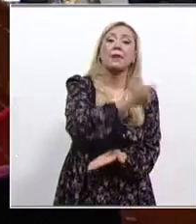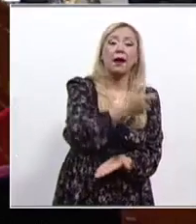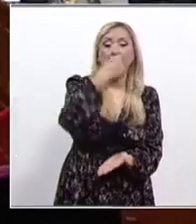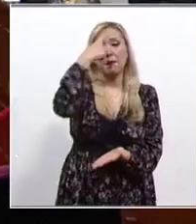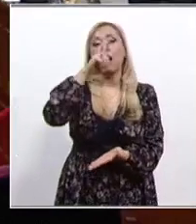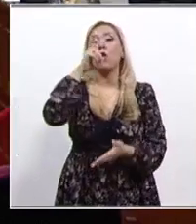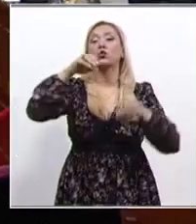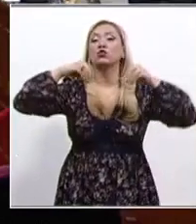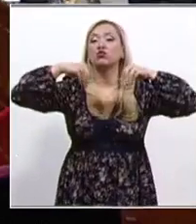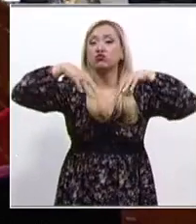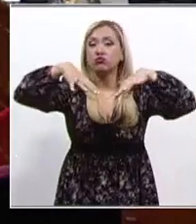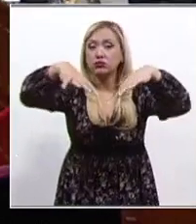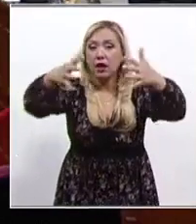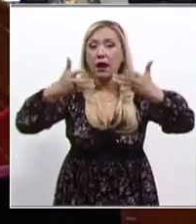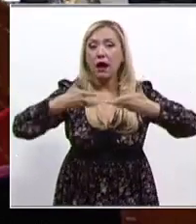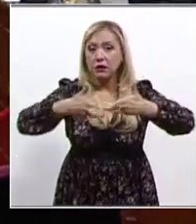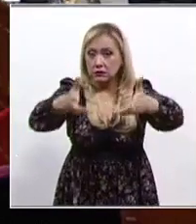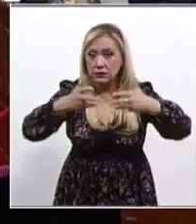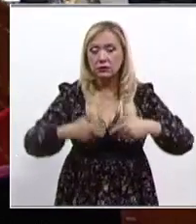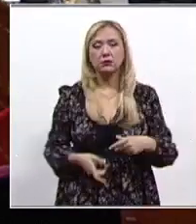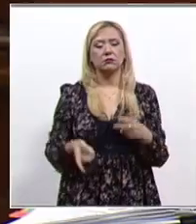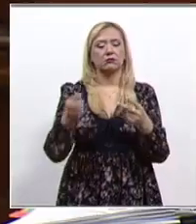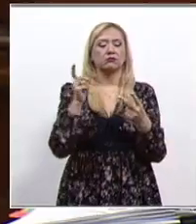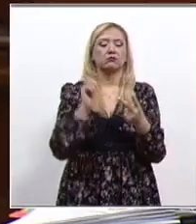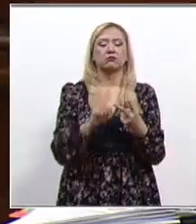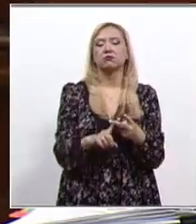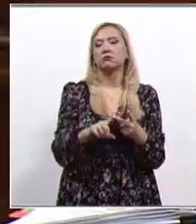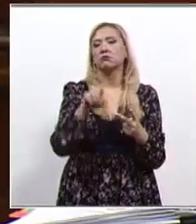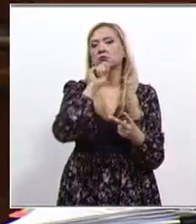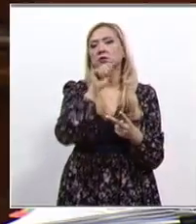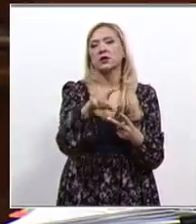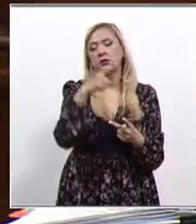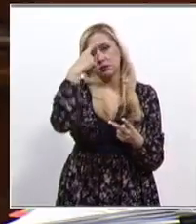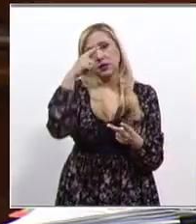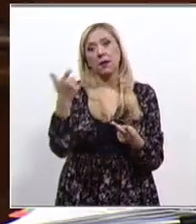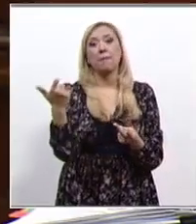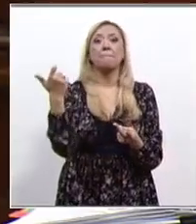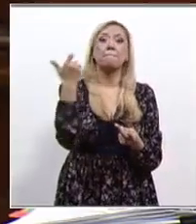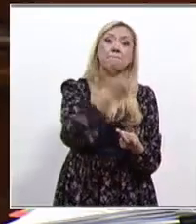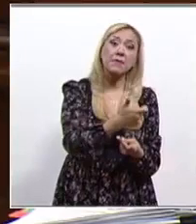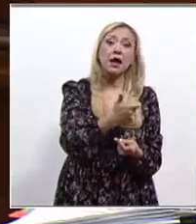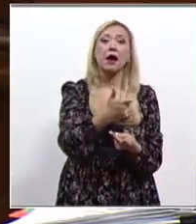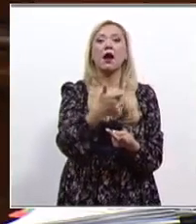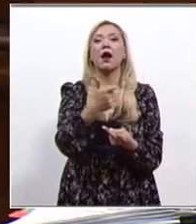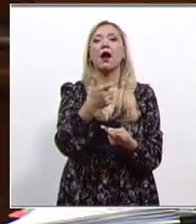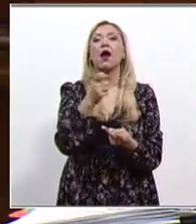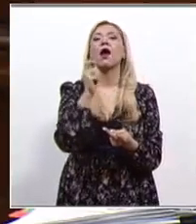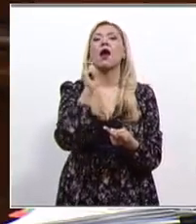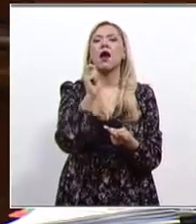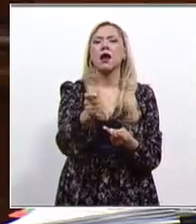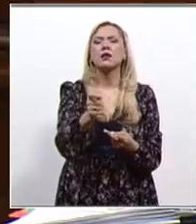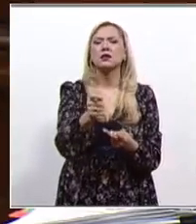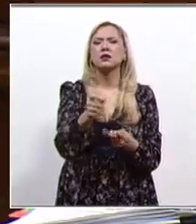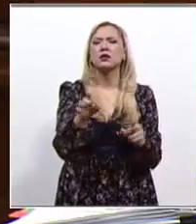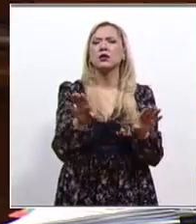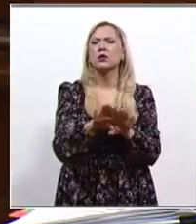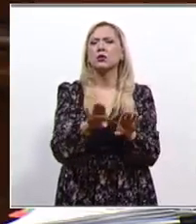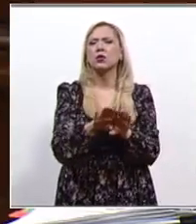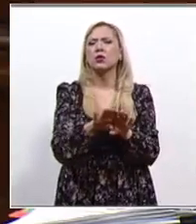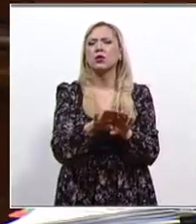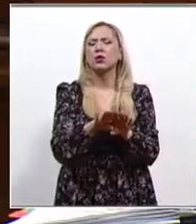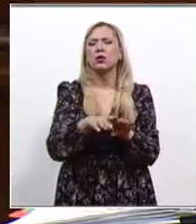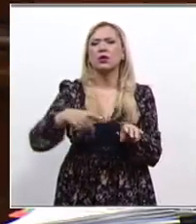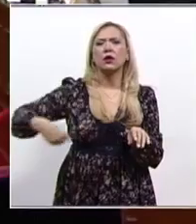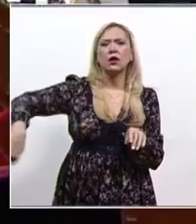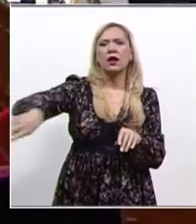alumbrado público, en específico el cobro que se determinaba por el beneficio en metros luz que tenía el frente de